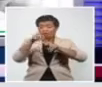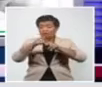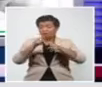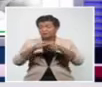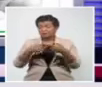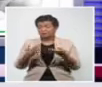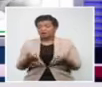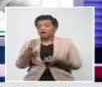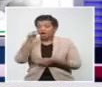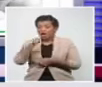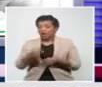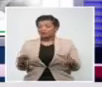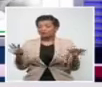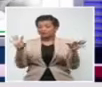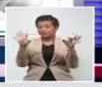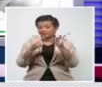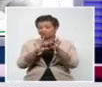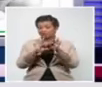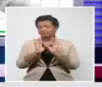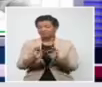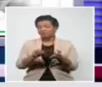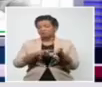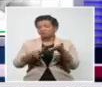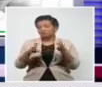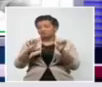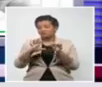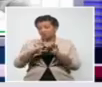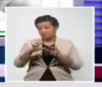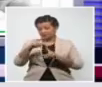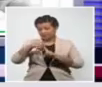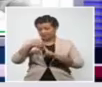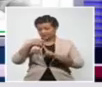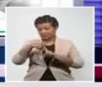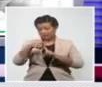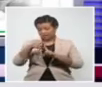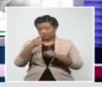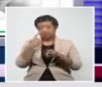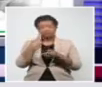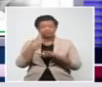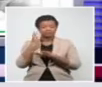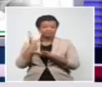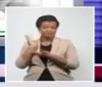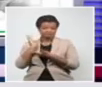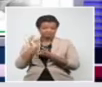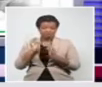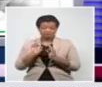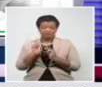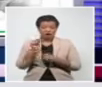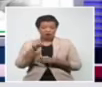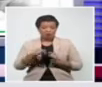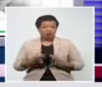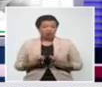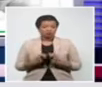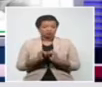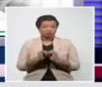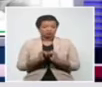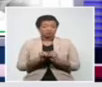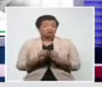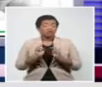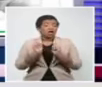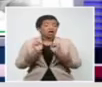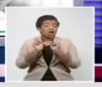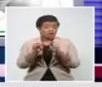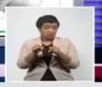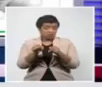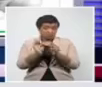tenemos un contacto de inmediato con esta provincia cubana, la más oriental de nuestras provincias. Allí recibimos con